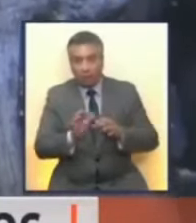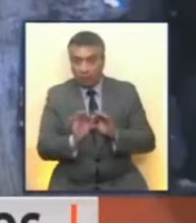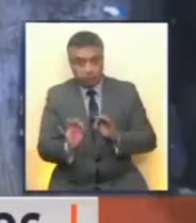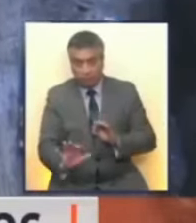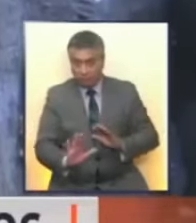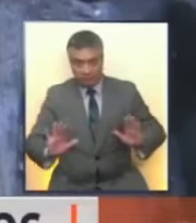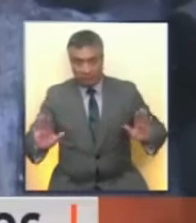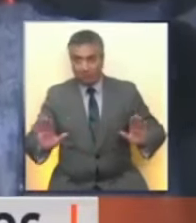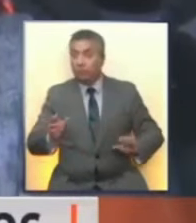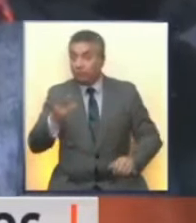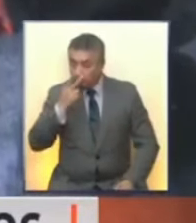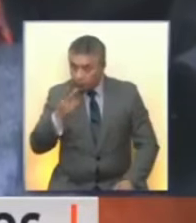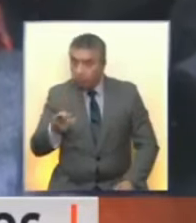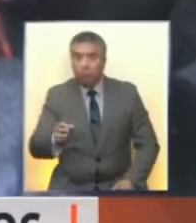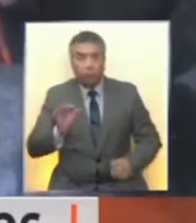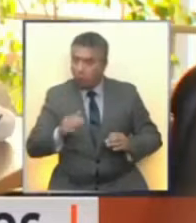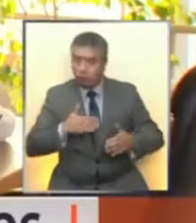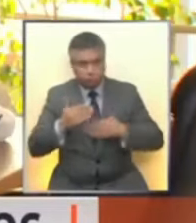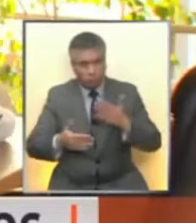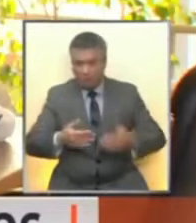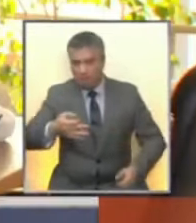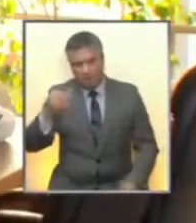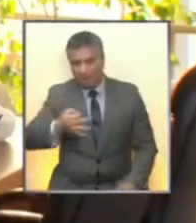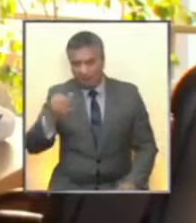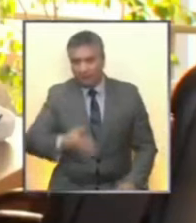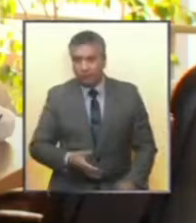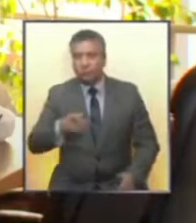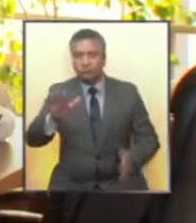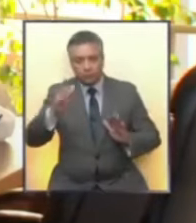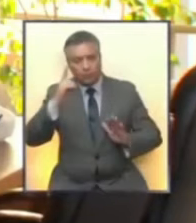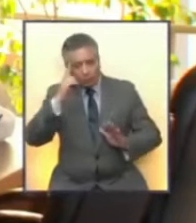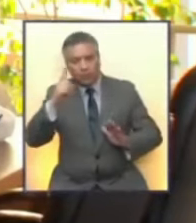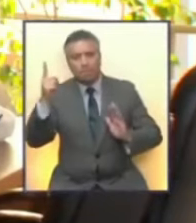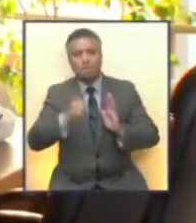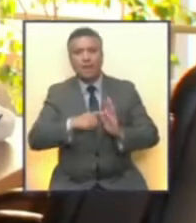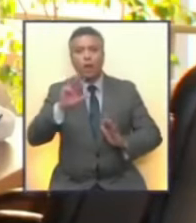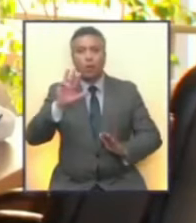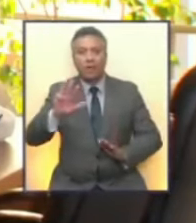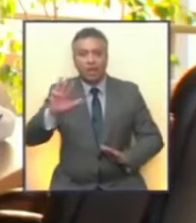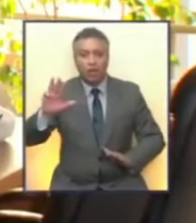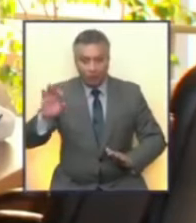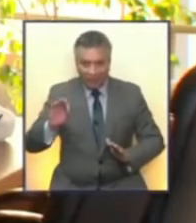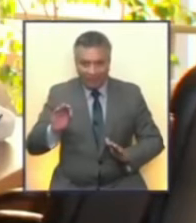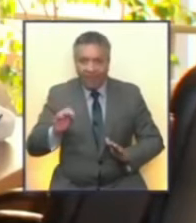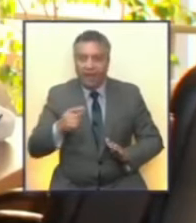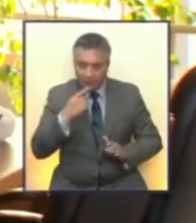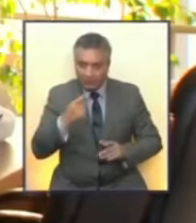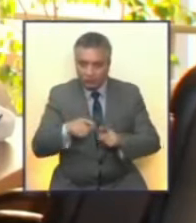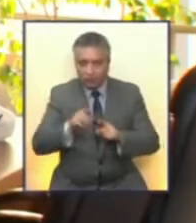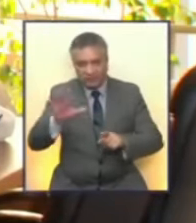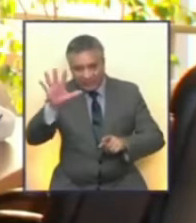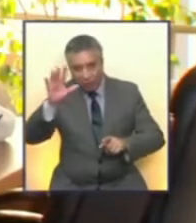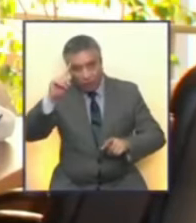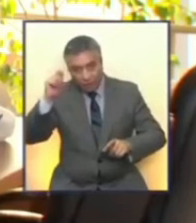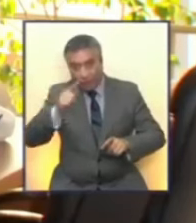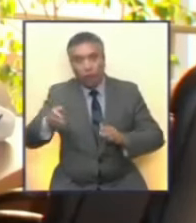¡Prendió, amigo! Funciona de manera perfecta. Recuerdo en 1990, nuestras estadísticas dicen que unos 5 inventos salieron fuera de